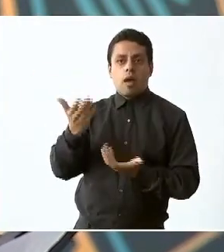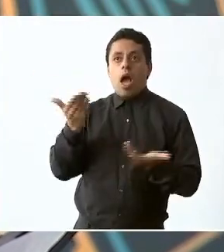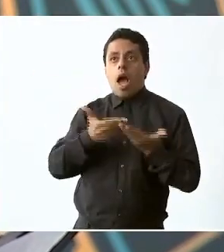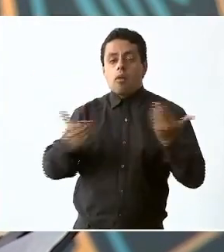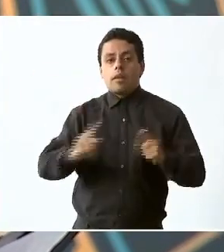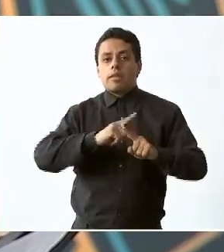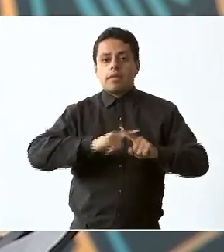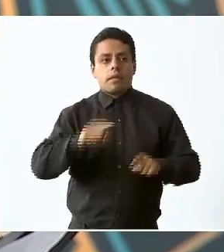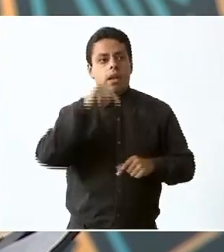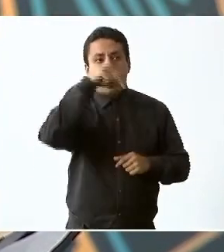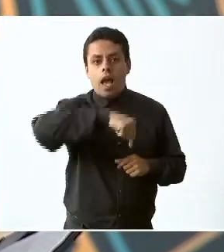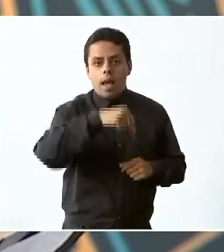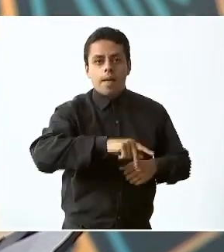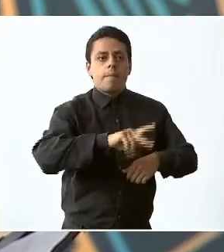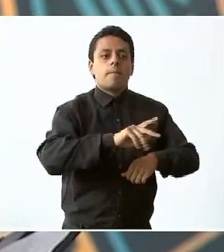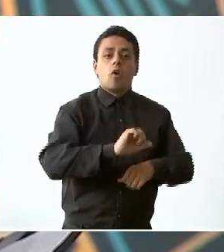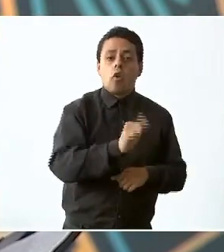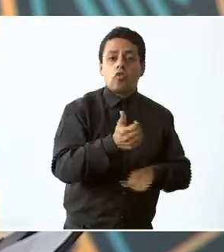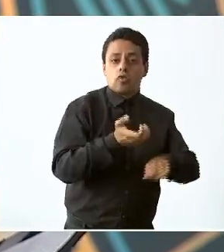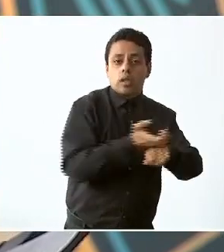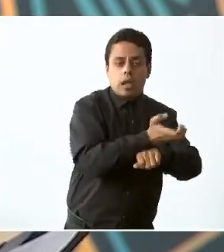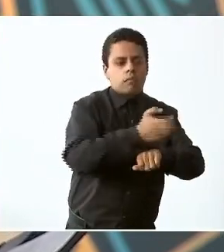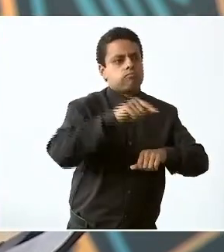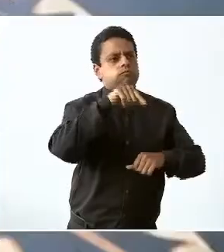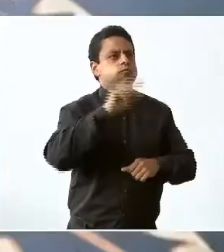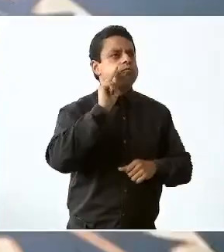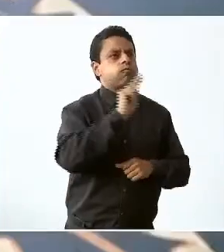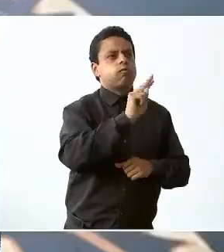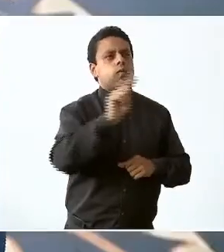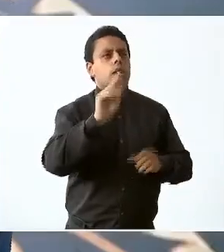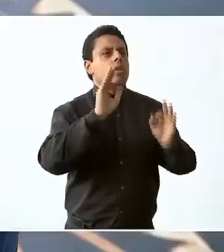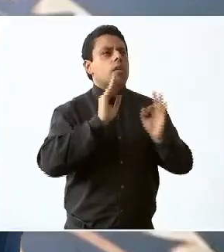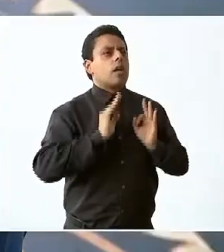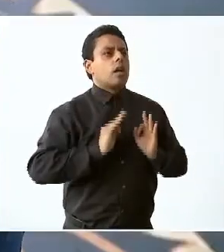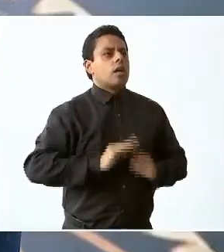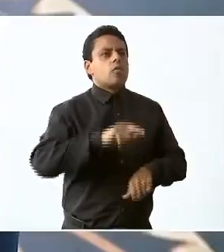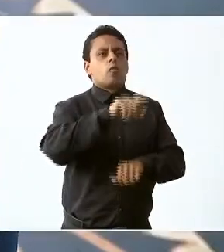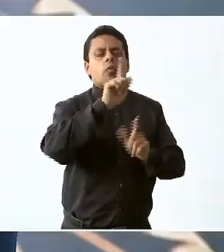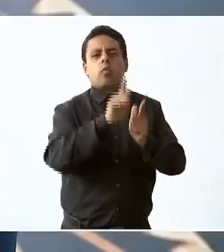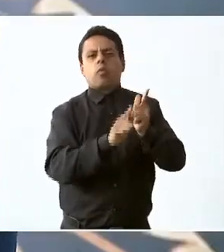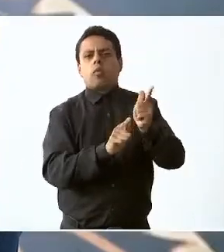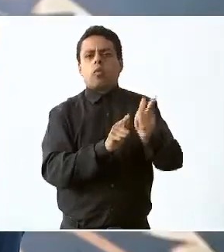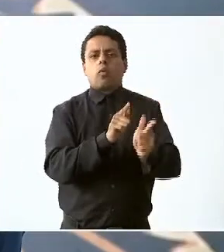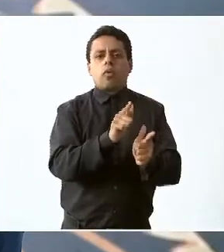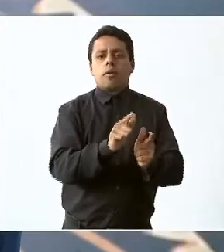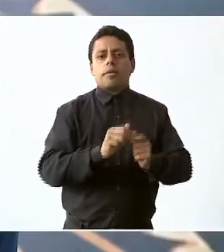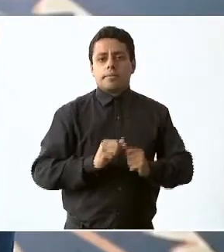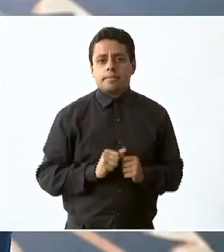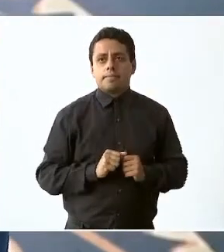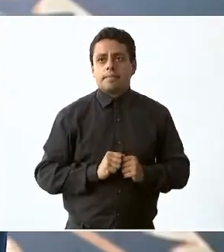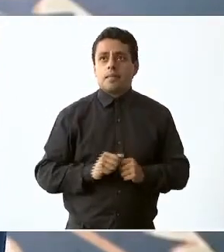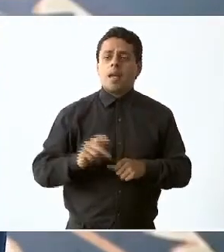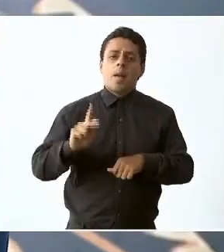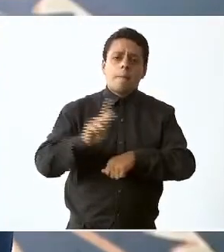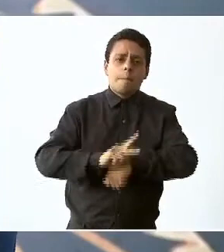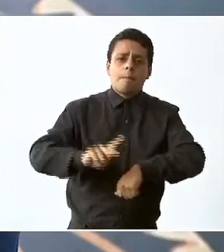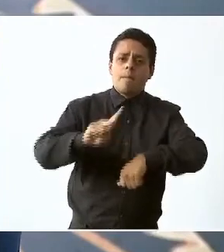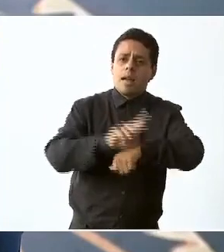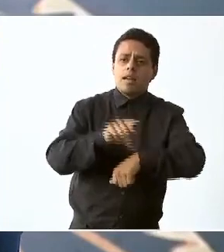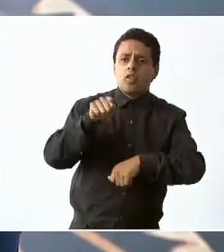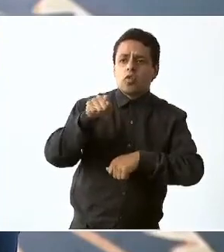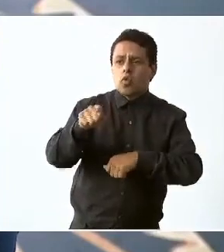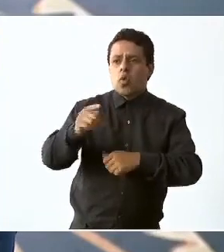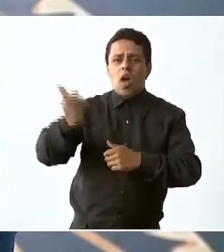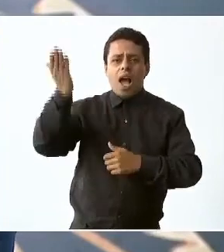las campanadas caen como centavos. Patria, tu mutilado territorio se viste